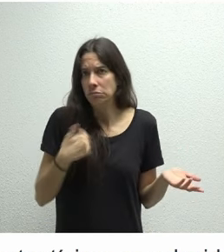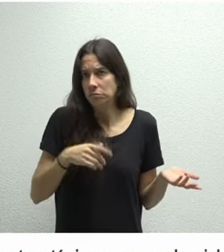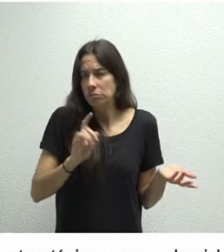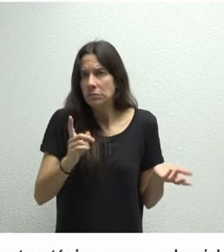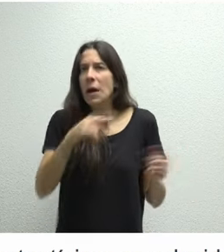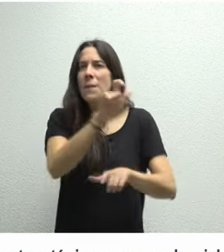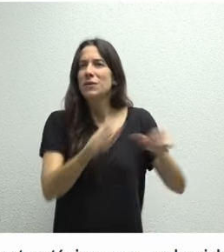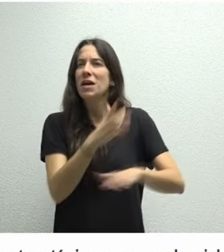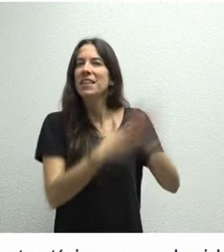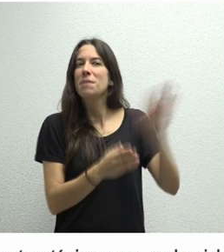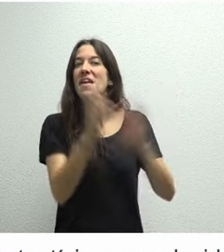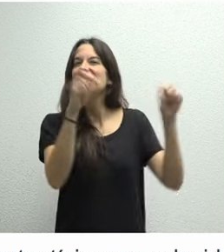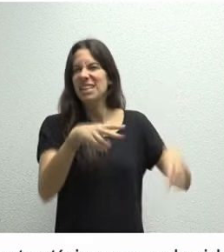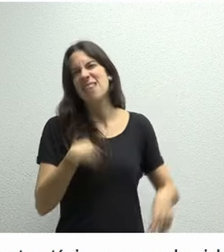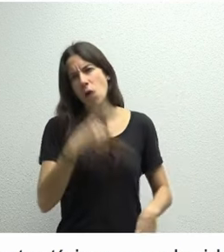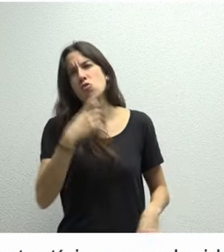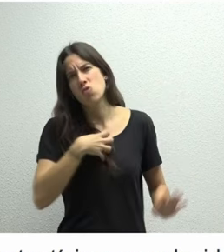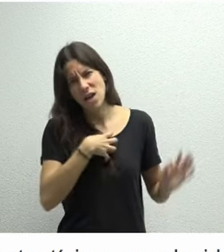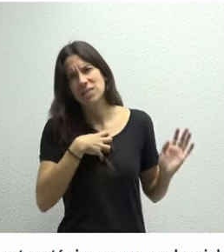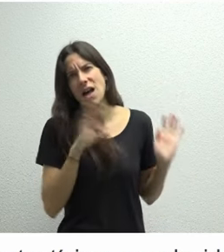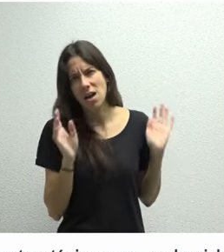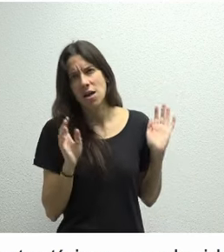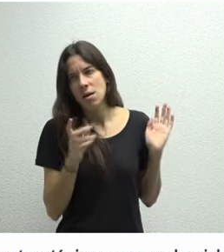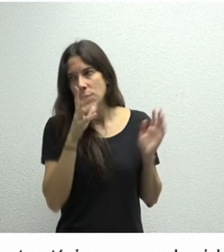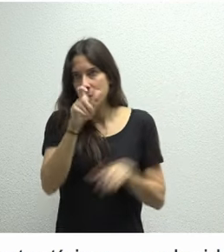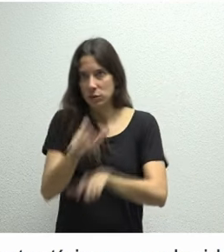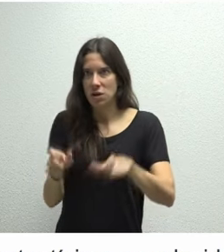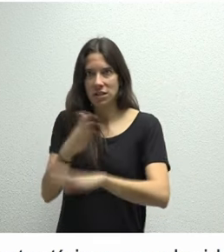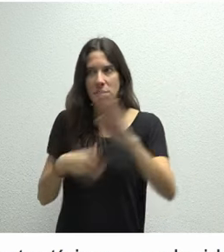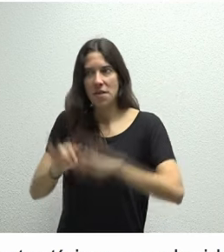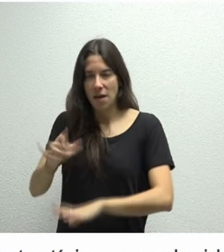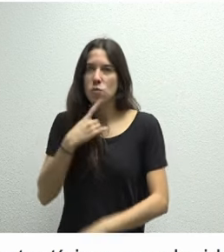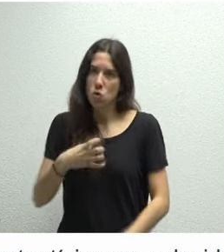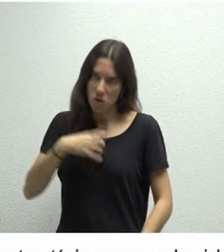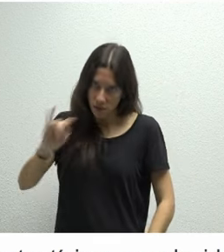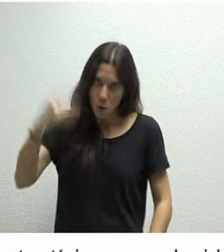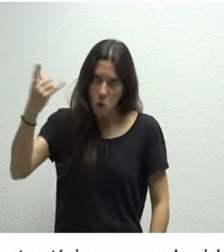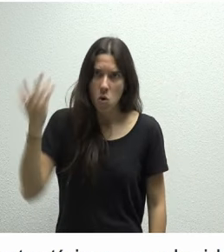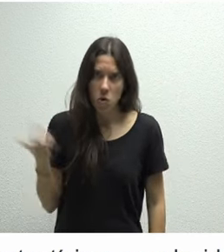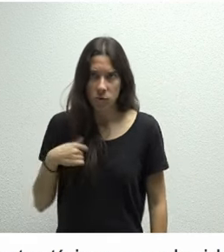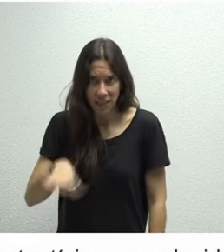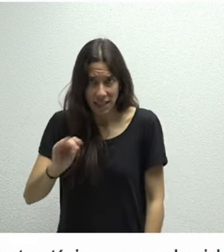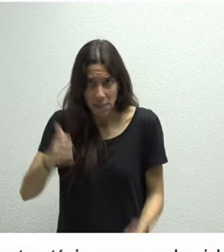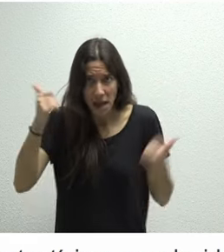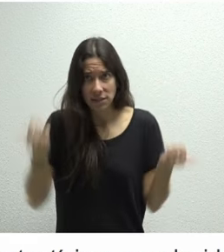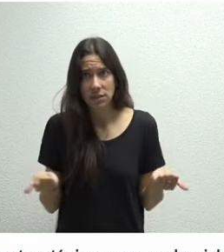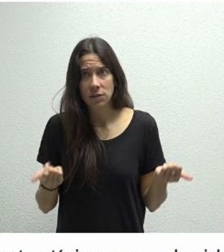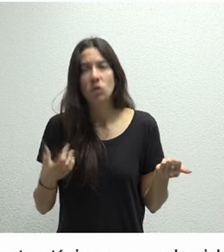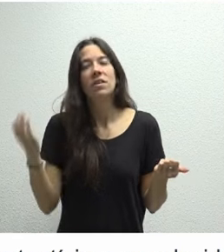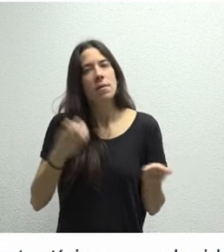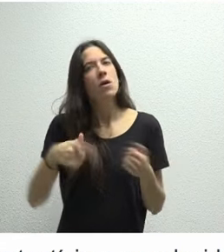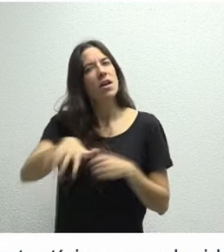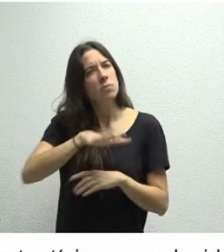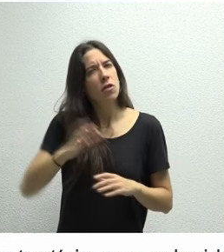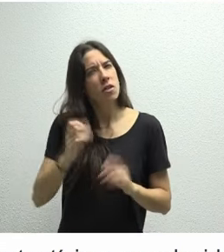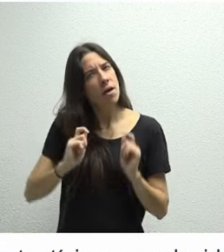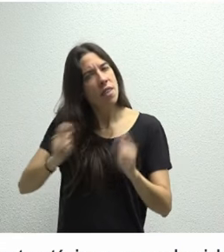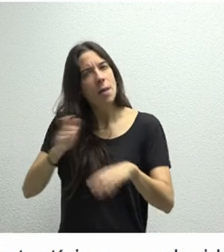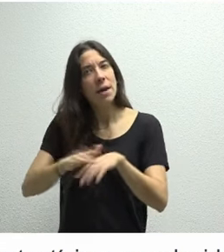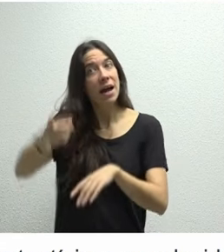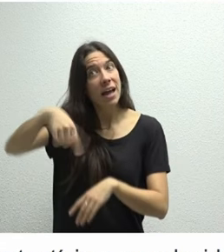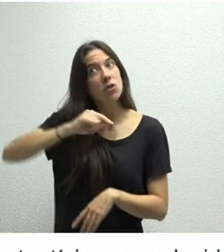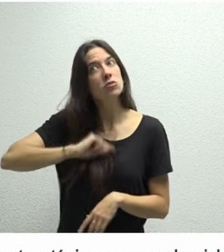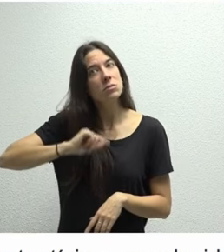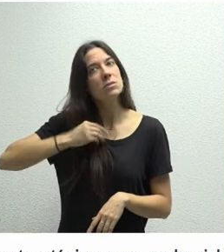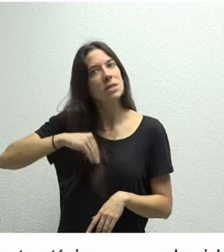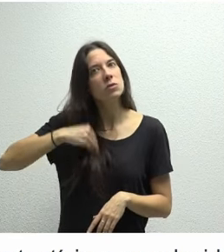personas que no tienen discapacidad entiende mucho más a las personas que tienen discapacidad Vale entonces Hay que darles un espacio para que sean ellos